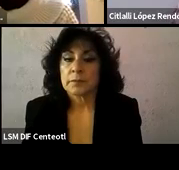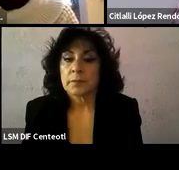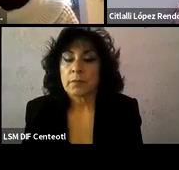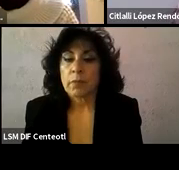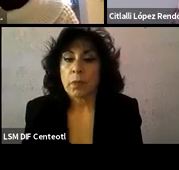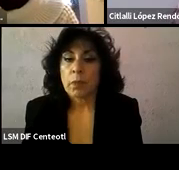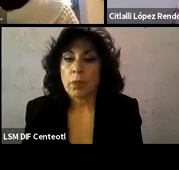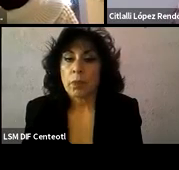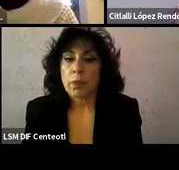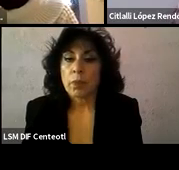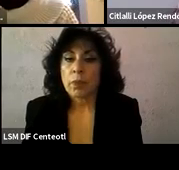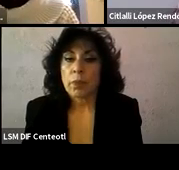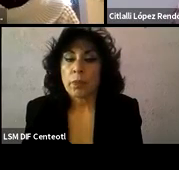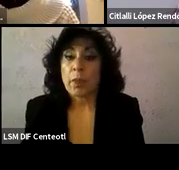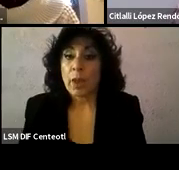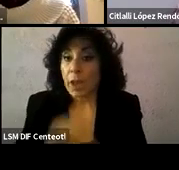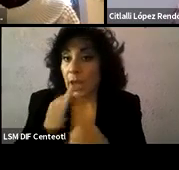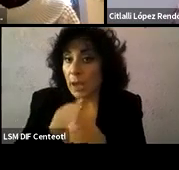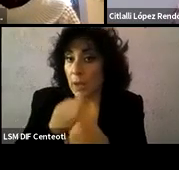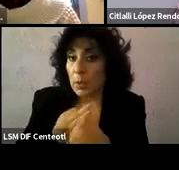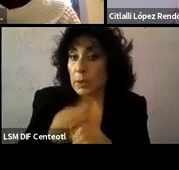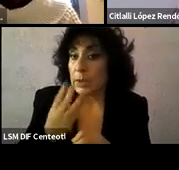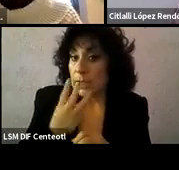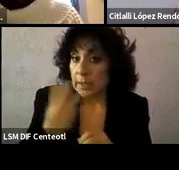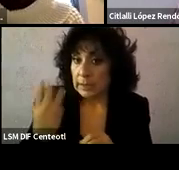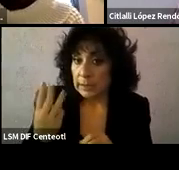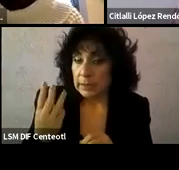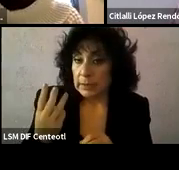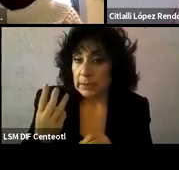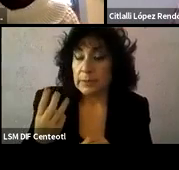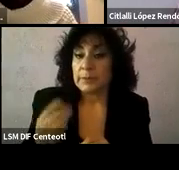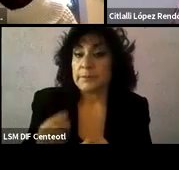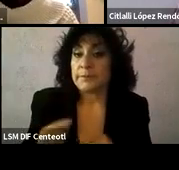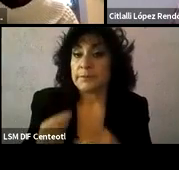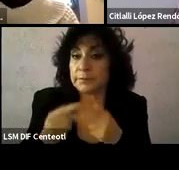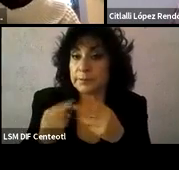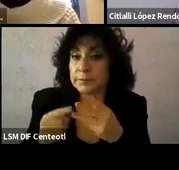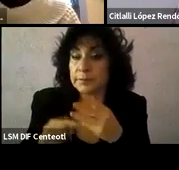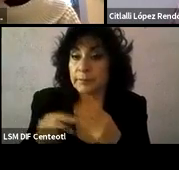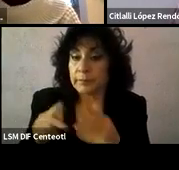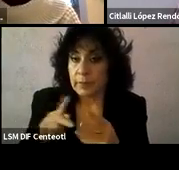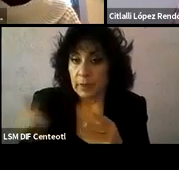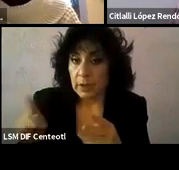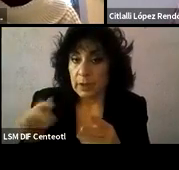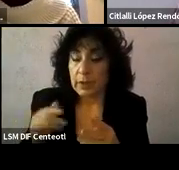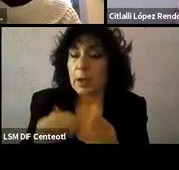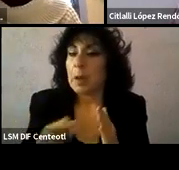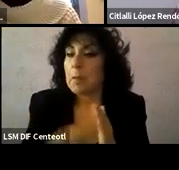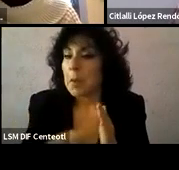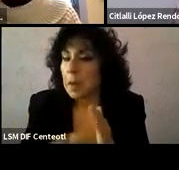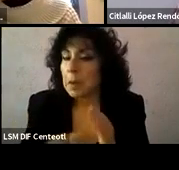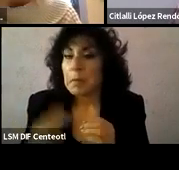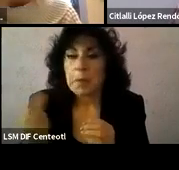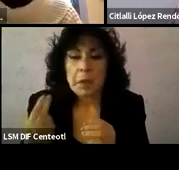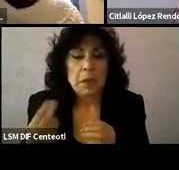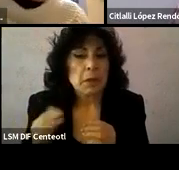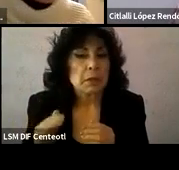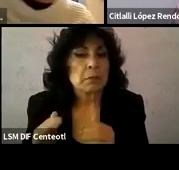ahorita estuvieron ahondando las 3 en diferentes herramientas que hay que observar. Malu habló de